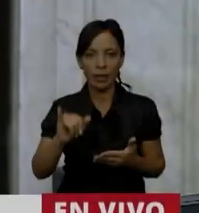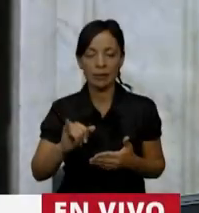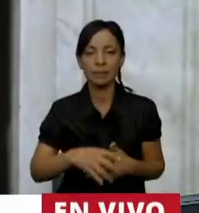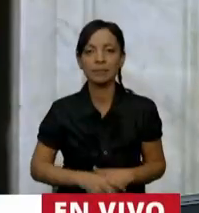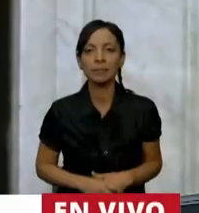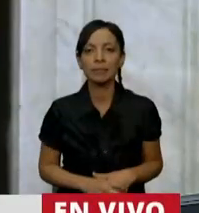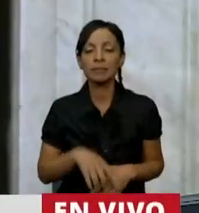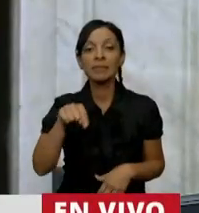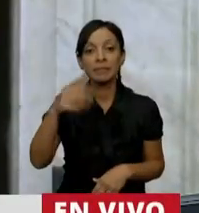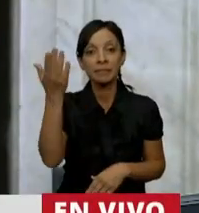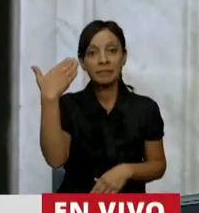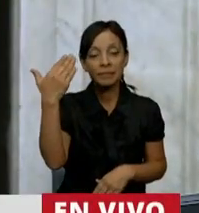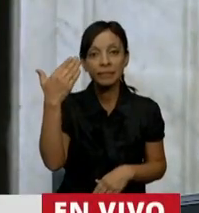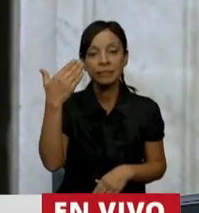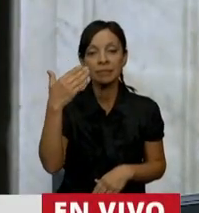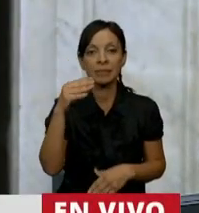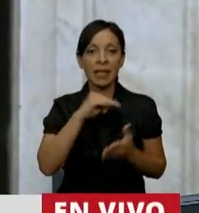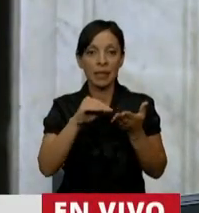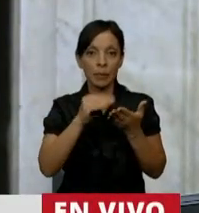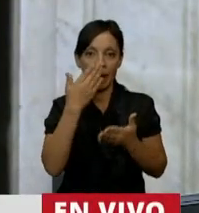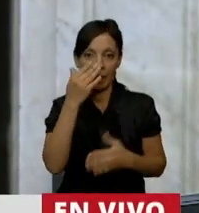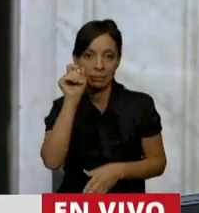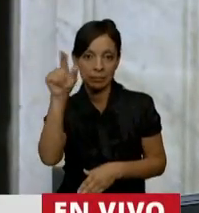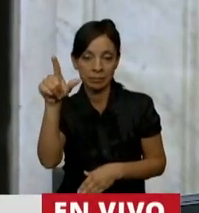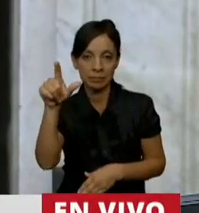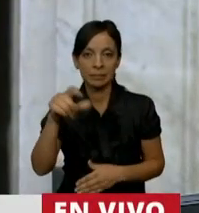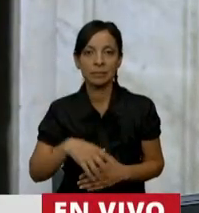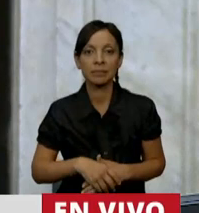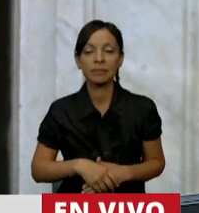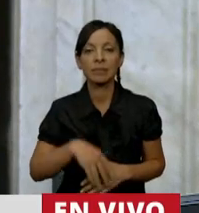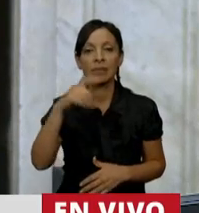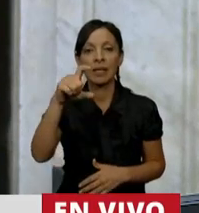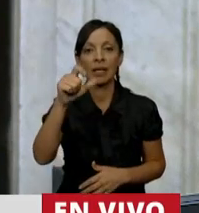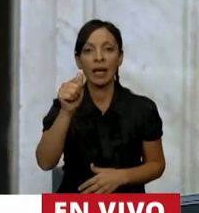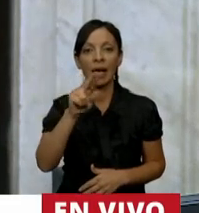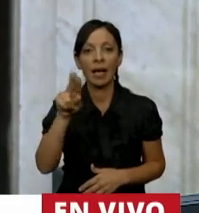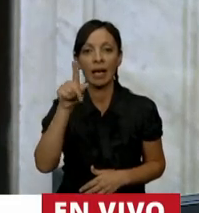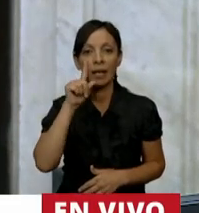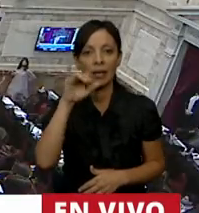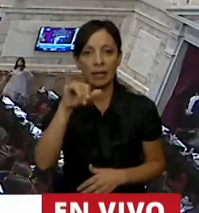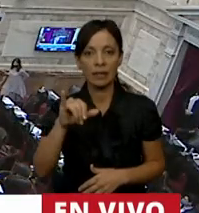Continúa en el uso de la palabra la diputada cordobesa María Soledad Carrizo.